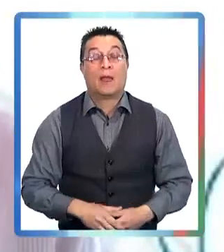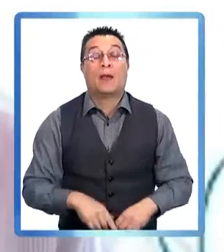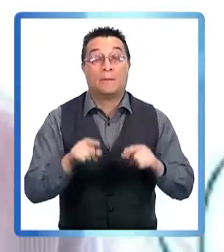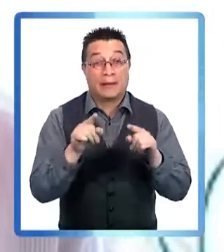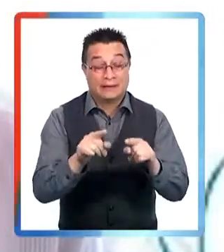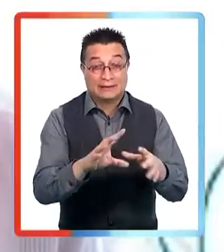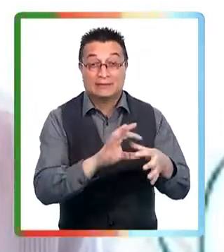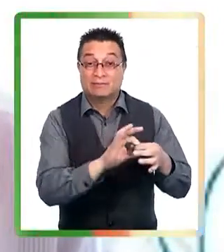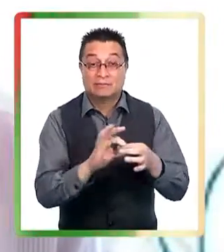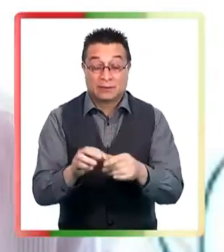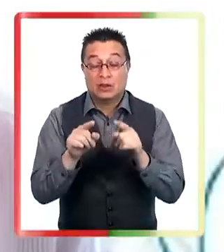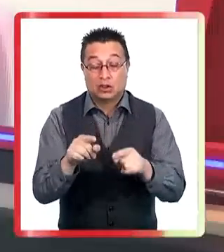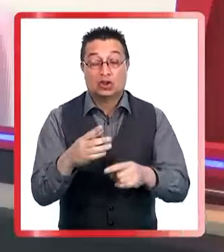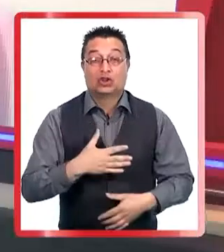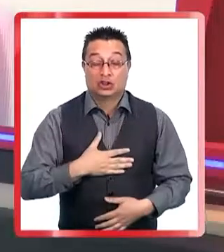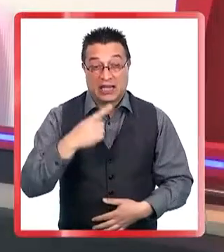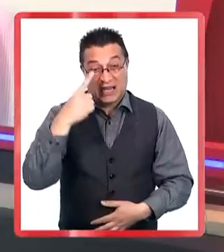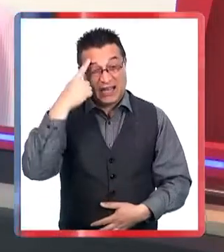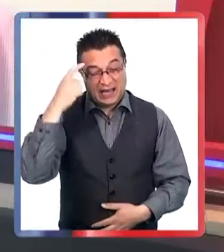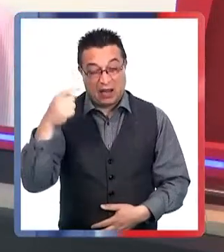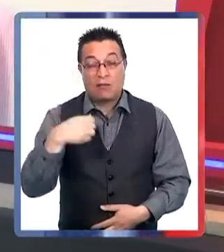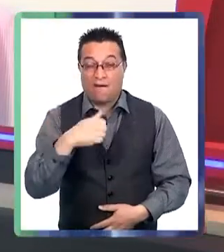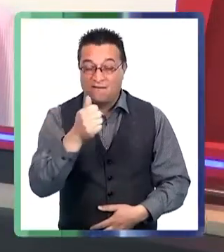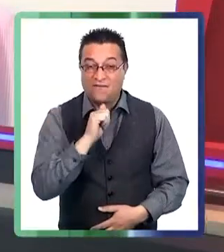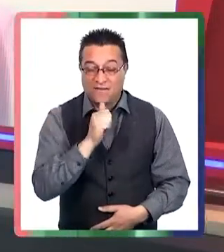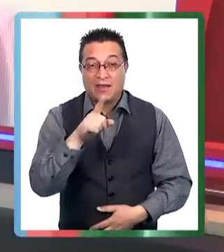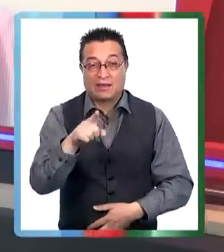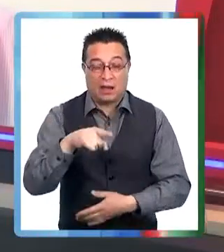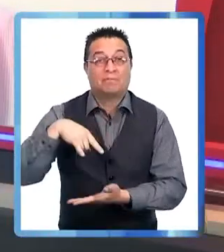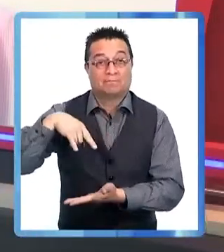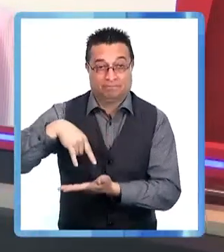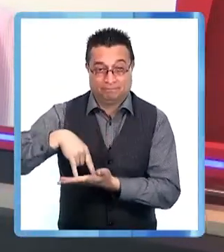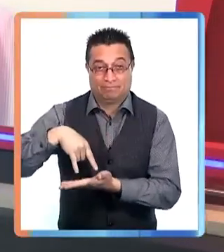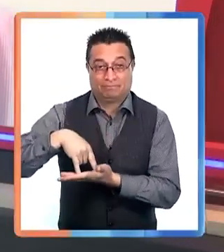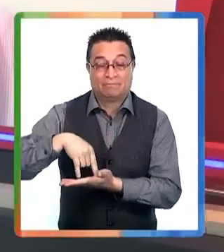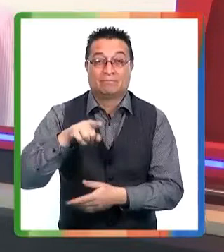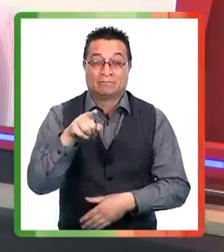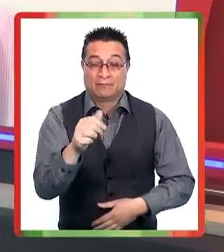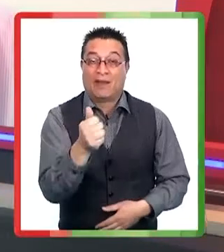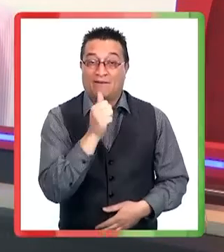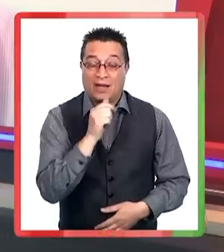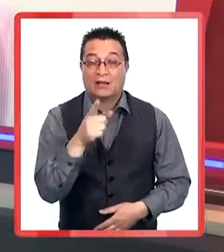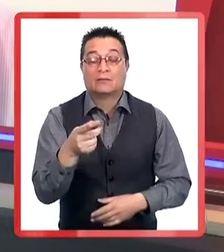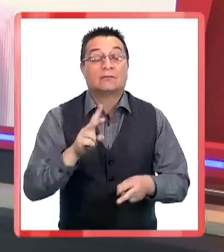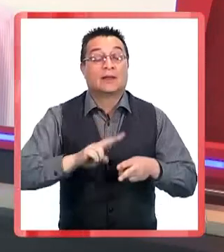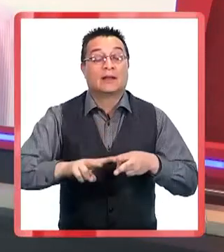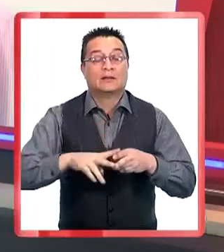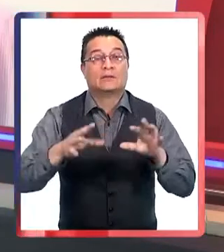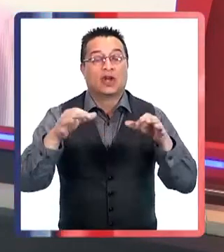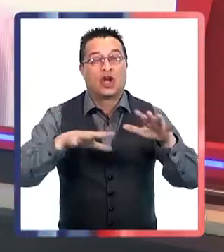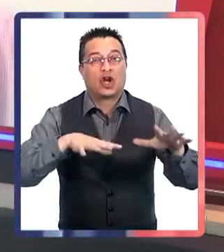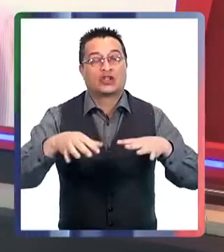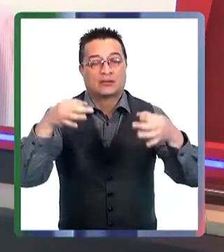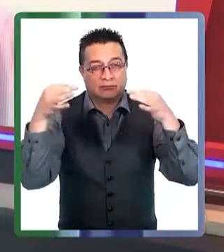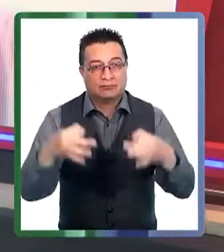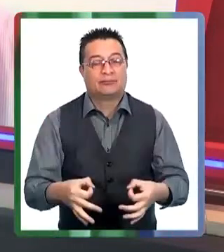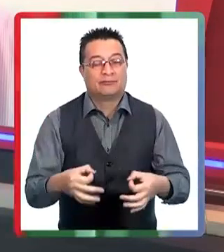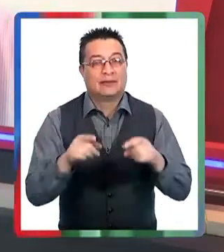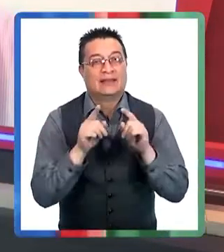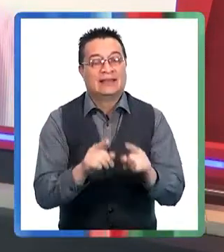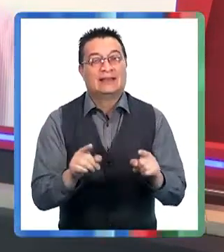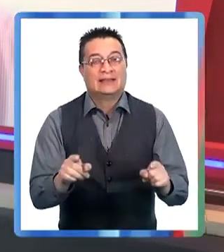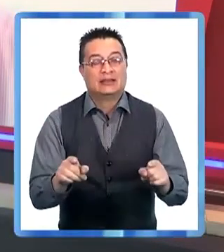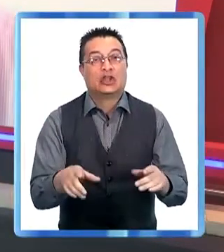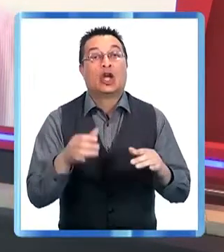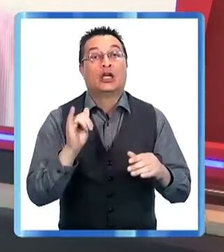ese sentido, creo que yo echo de menos en el Parlamento hacer cosas más concretas en este